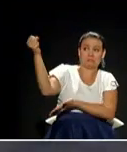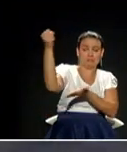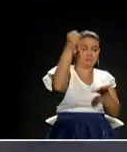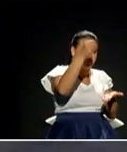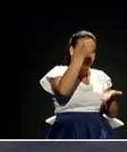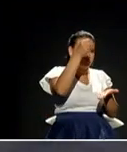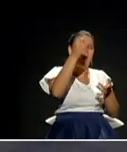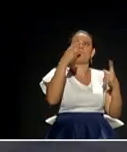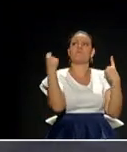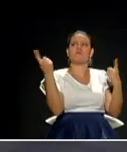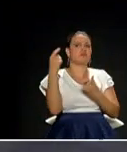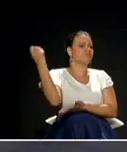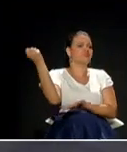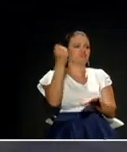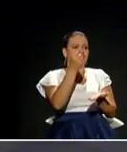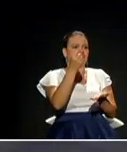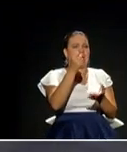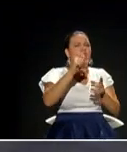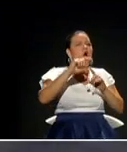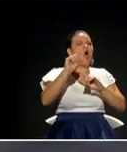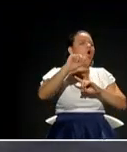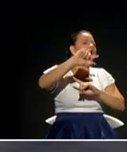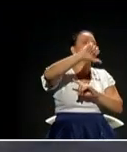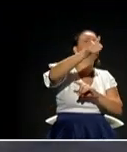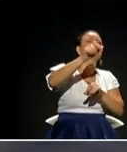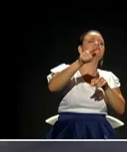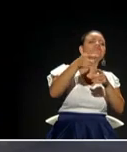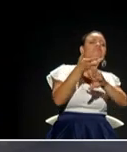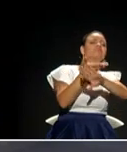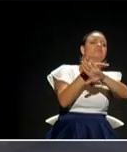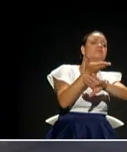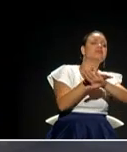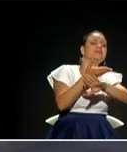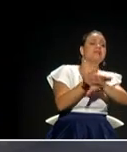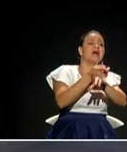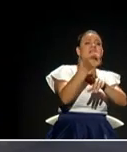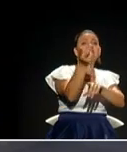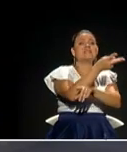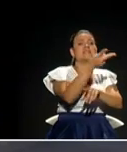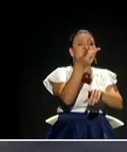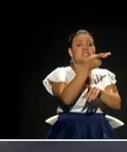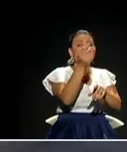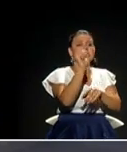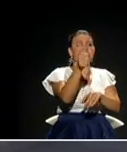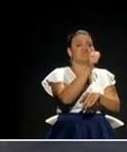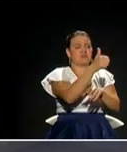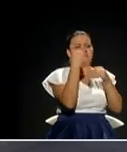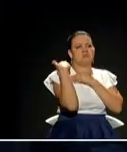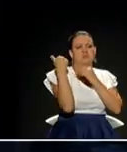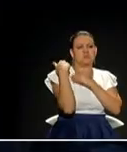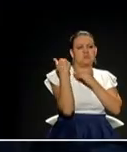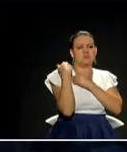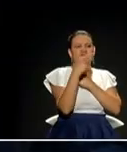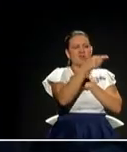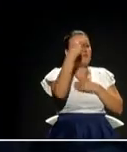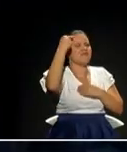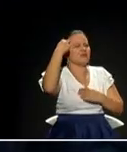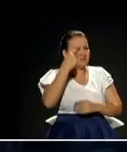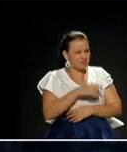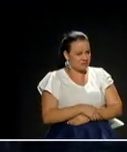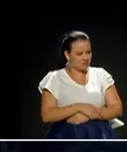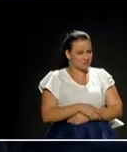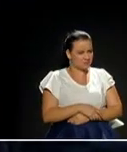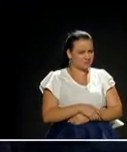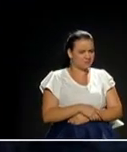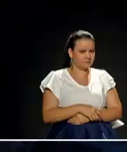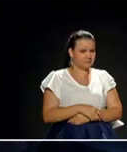las veterinarias que hay en la ciudad para soportarse en ellas para atender este tipo de situaciones para